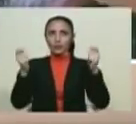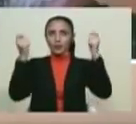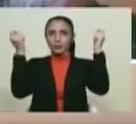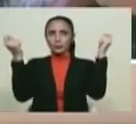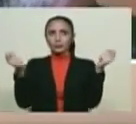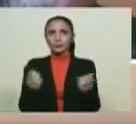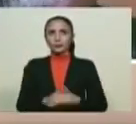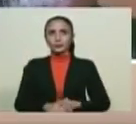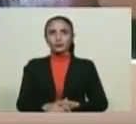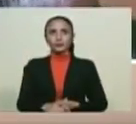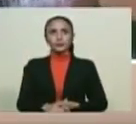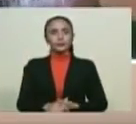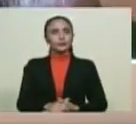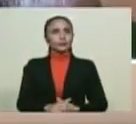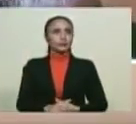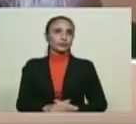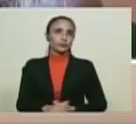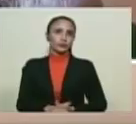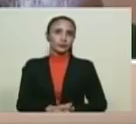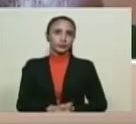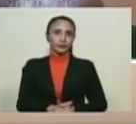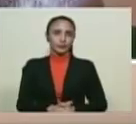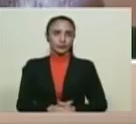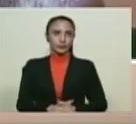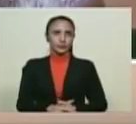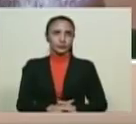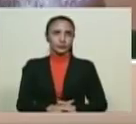viva Lula libre!